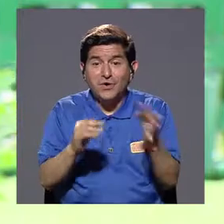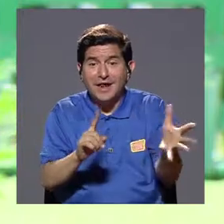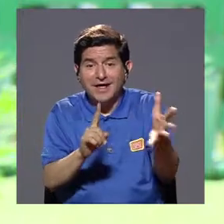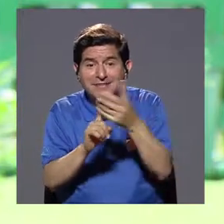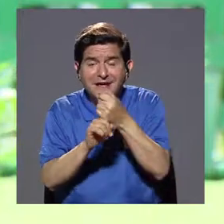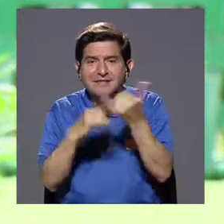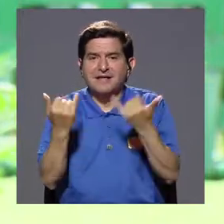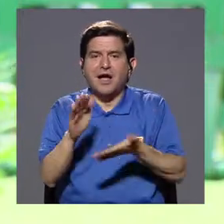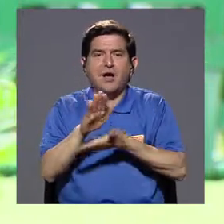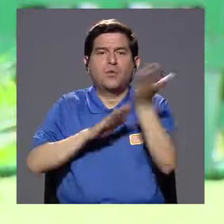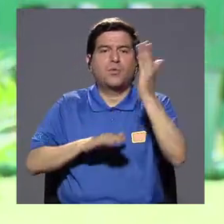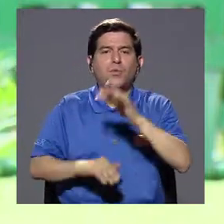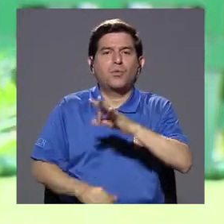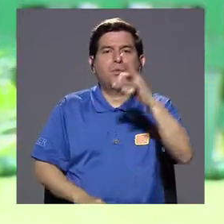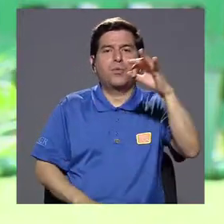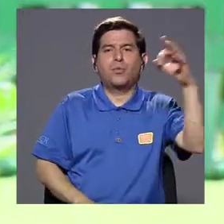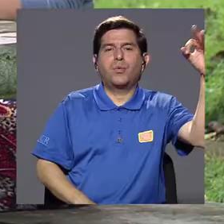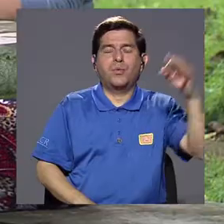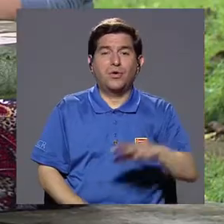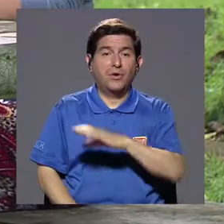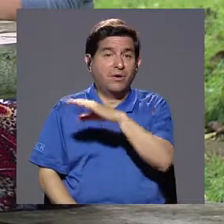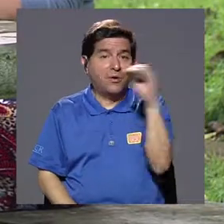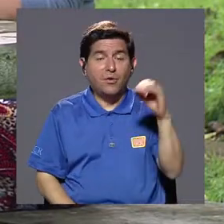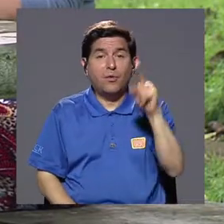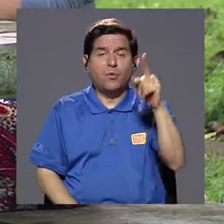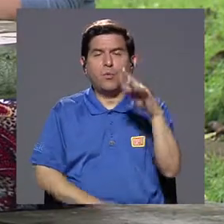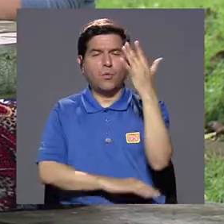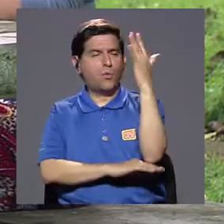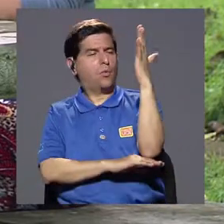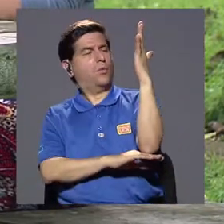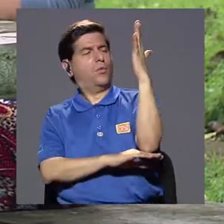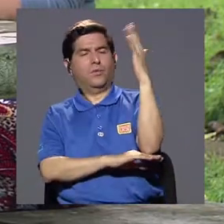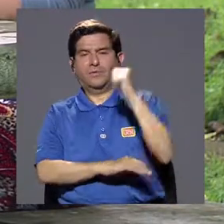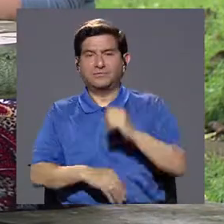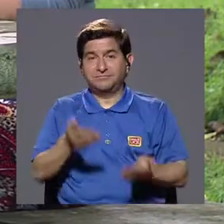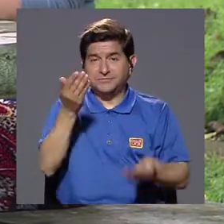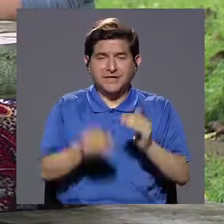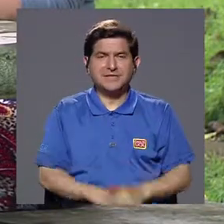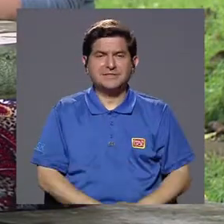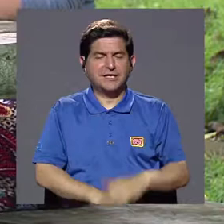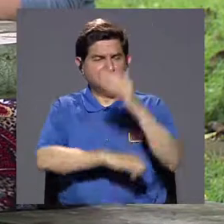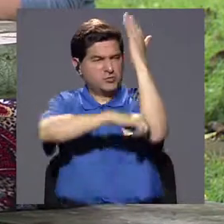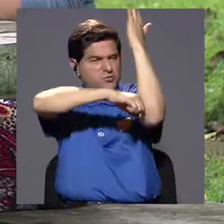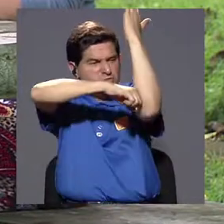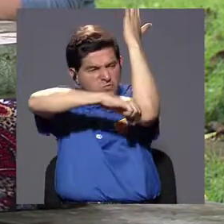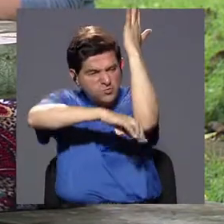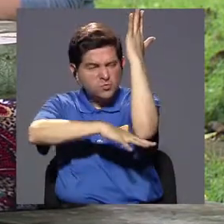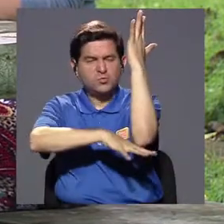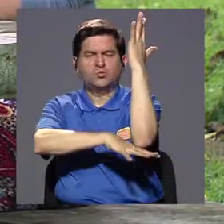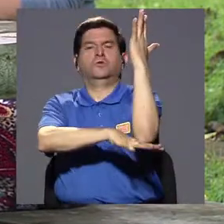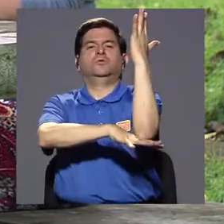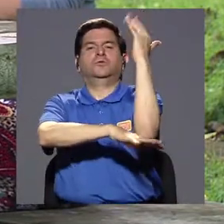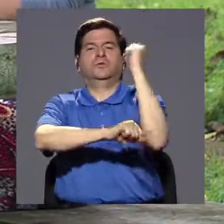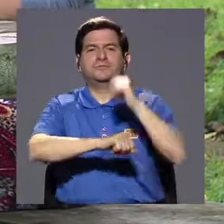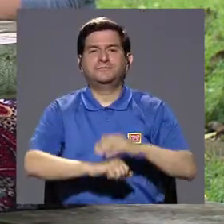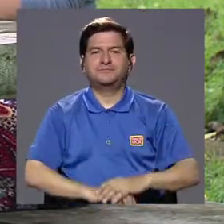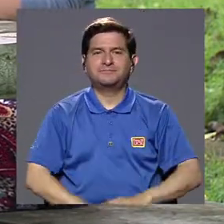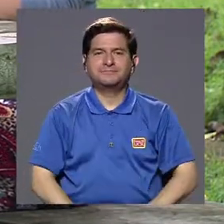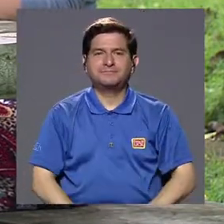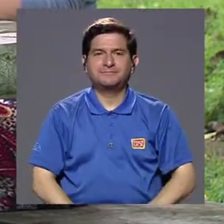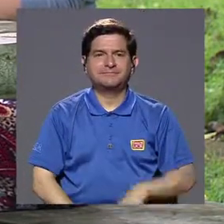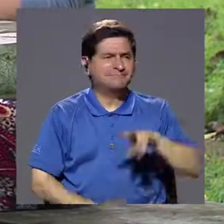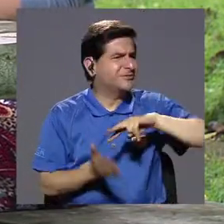atraparla ya se fue o puede ser también un árbol que tiene raíces muy profundas entonces